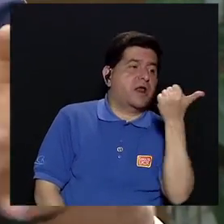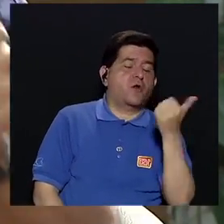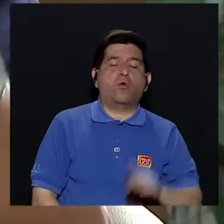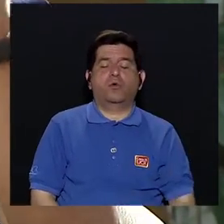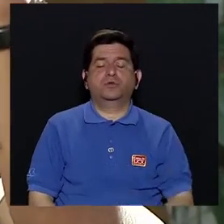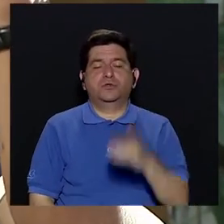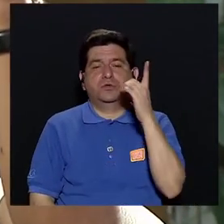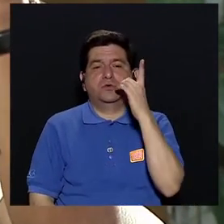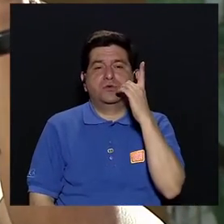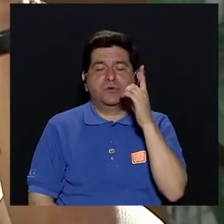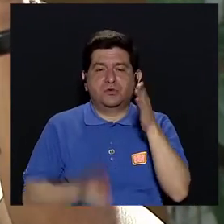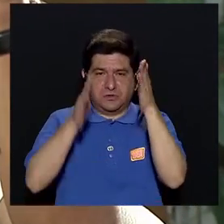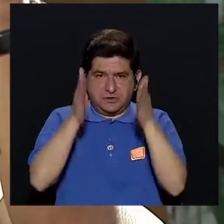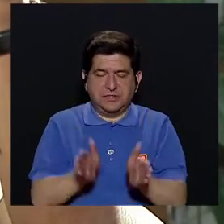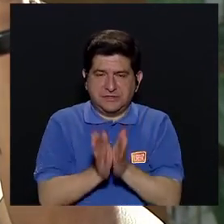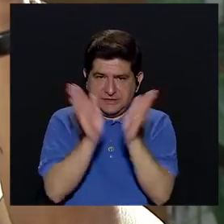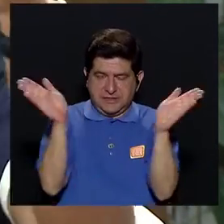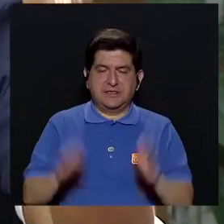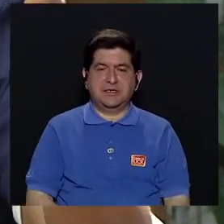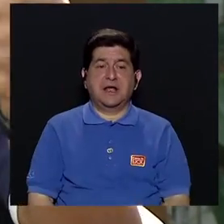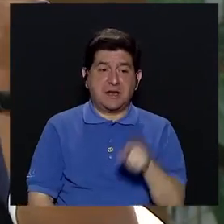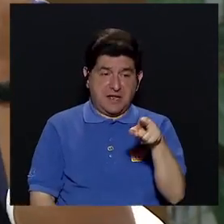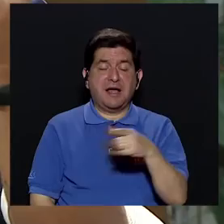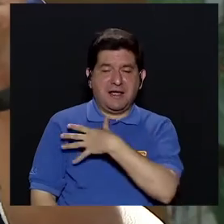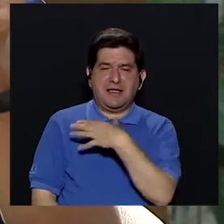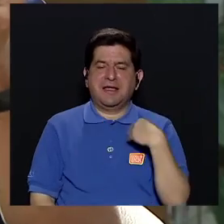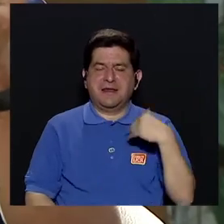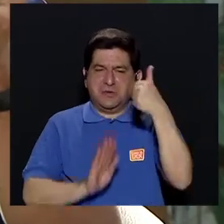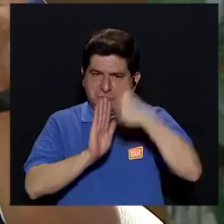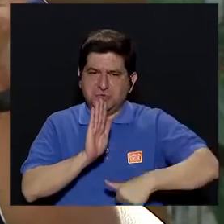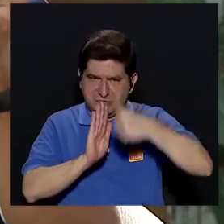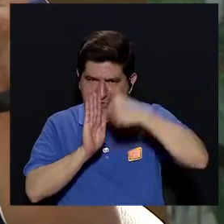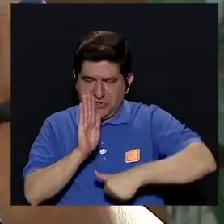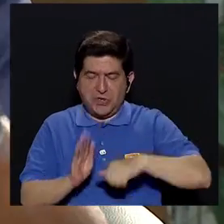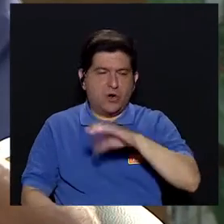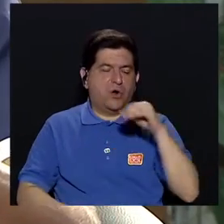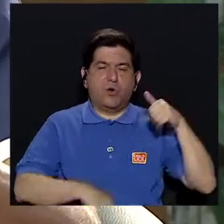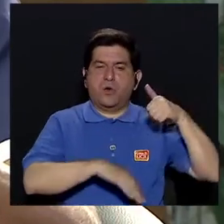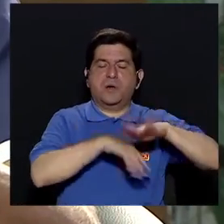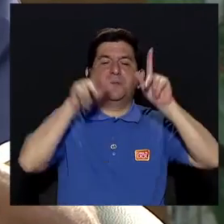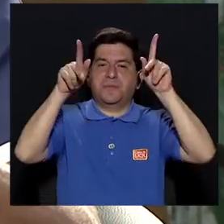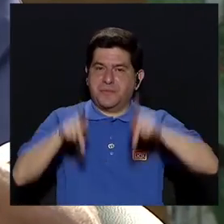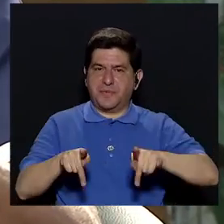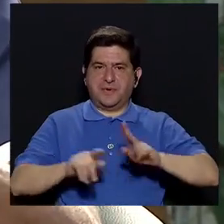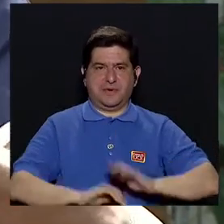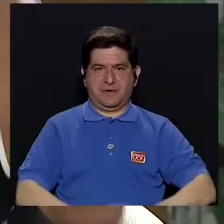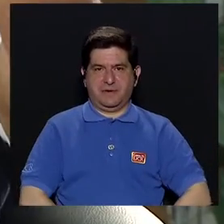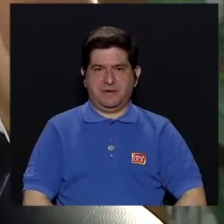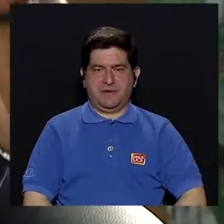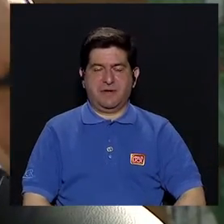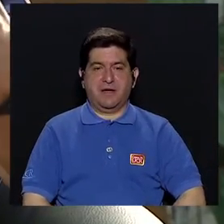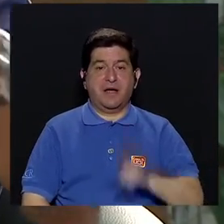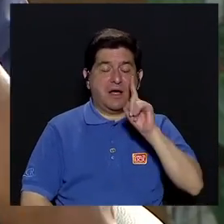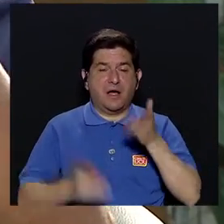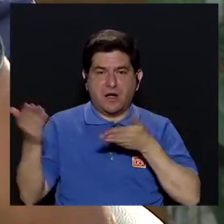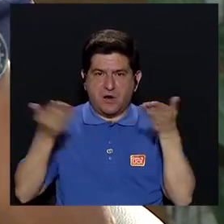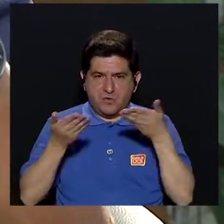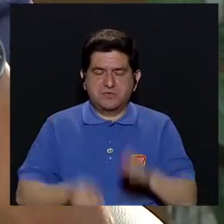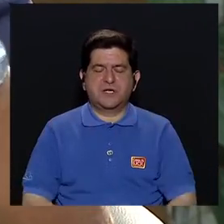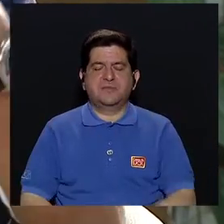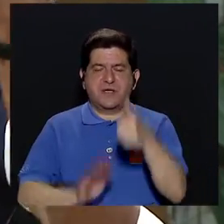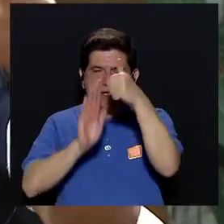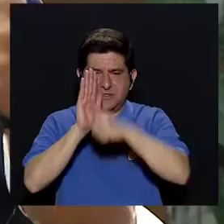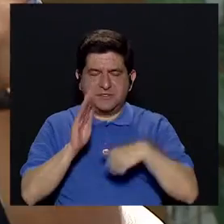a otro odontólogo general que le gusta hacer cirugía. Correcto. O puede mandar a su paciente a un servicio de